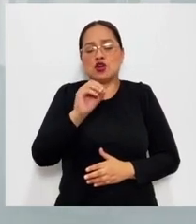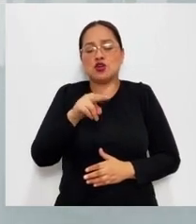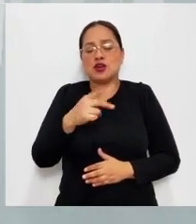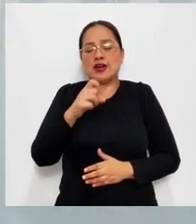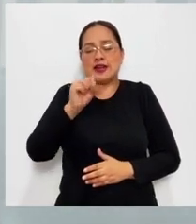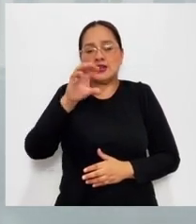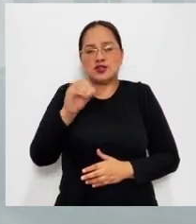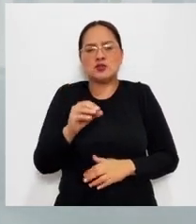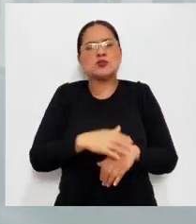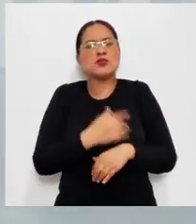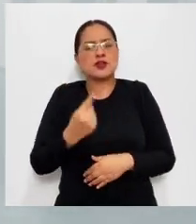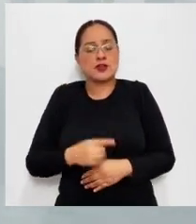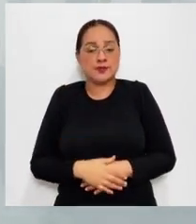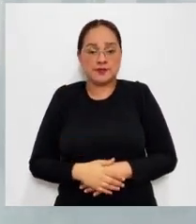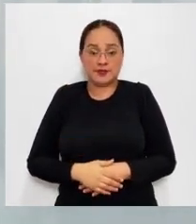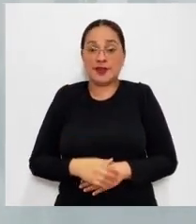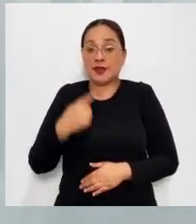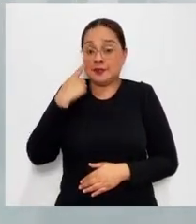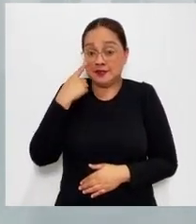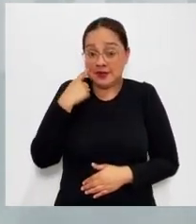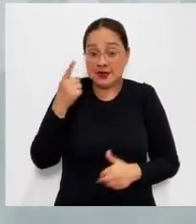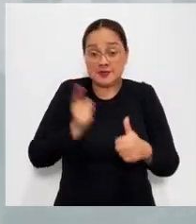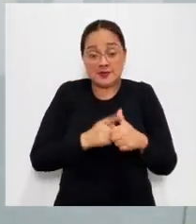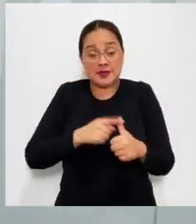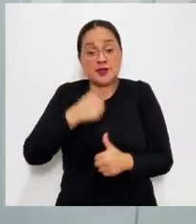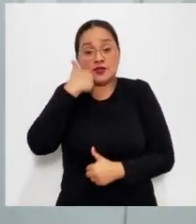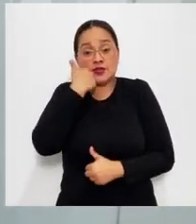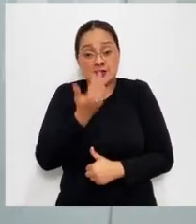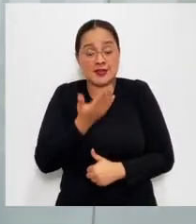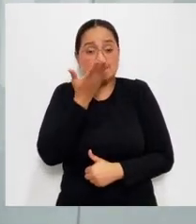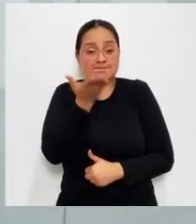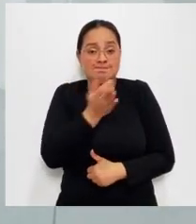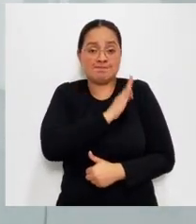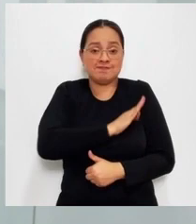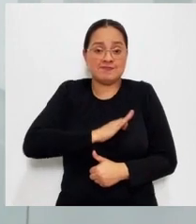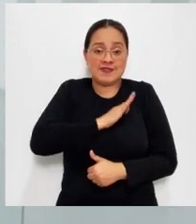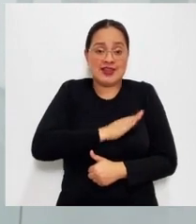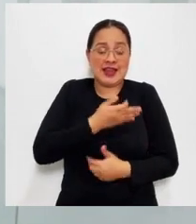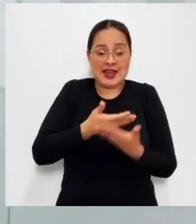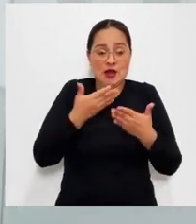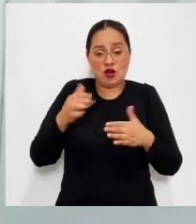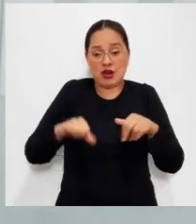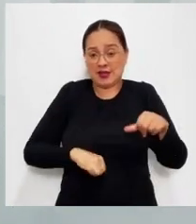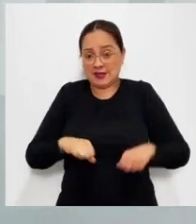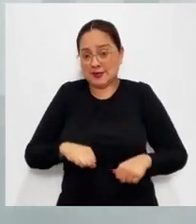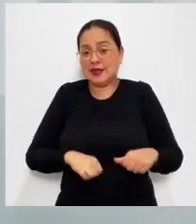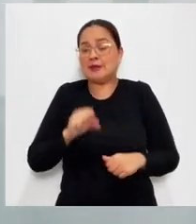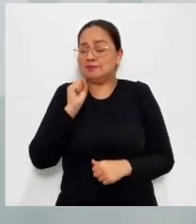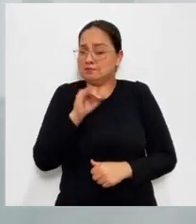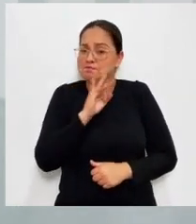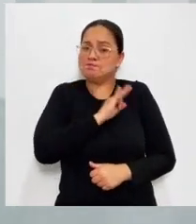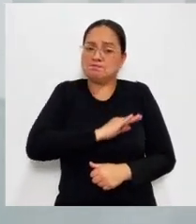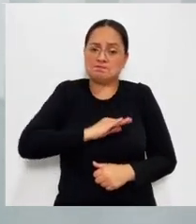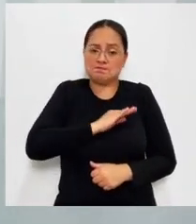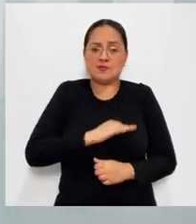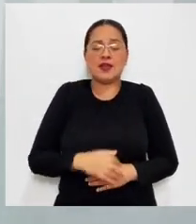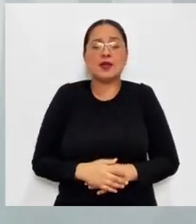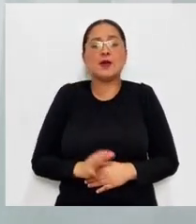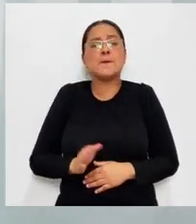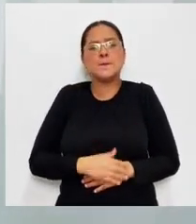Porque es importante, y aquí quiero felicitarte por esta actividad que estás haciendo, decirte que es